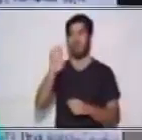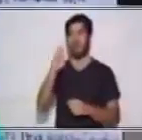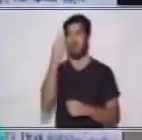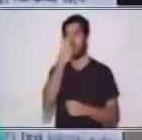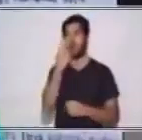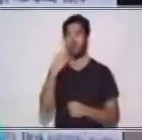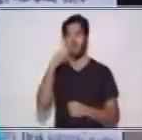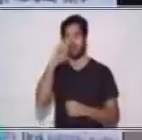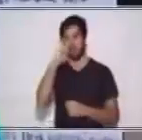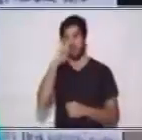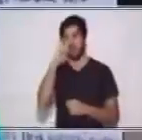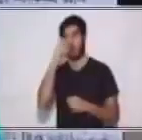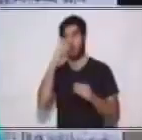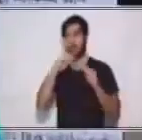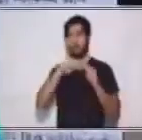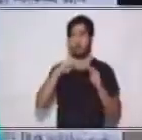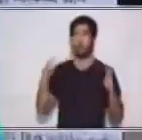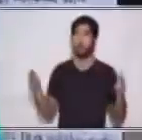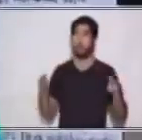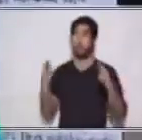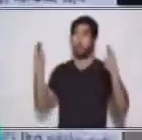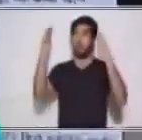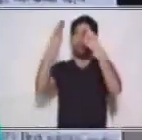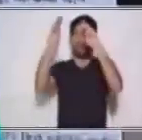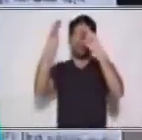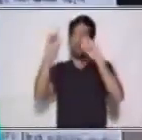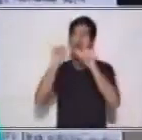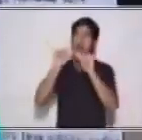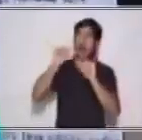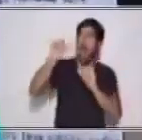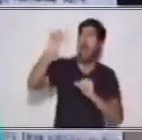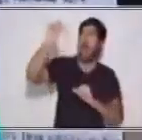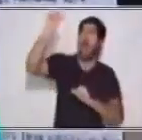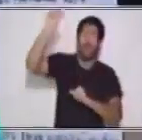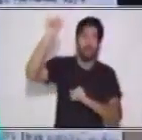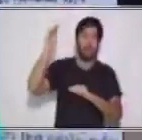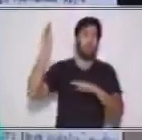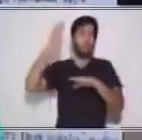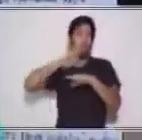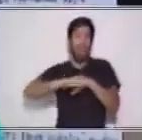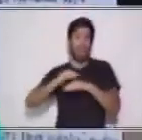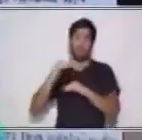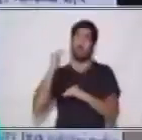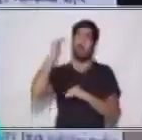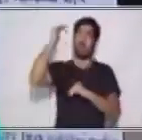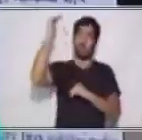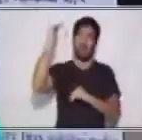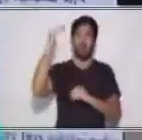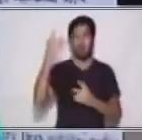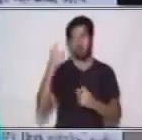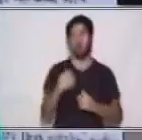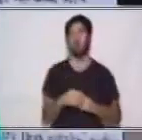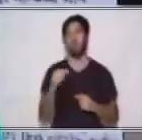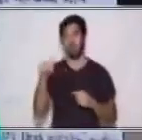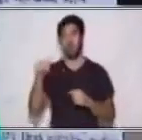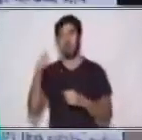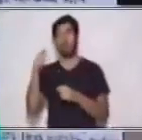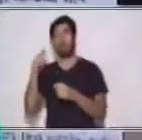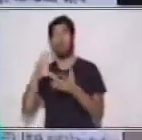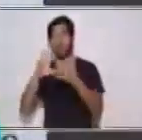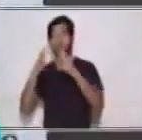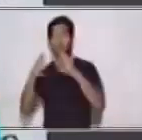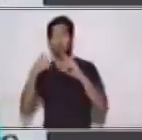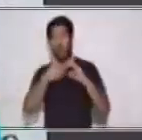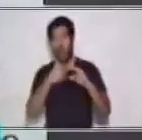Tierra. Nosotros podemos contrastar esta información y buscar acerca de otras montañas en el mundo. Y